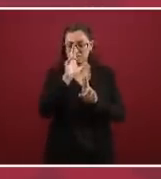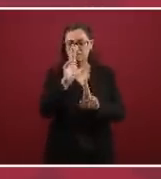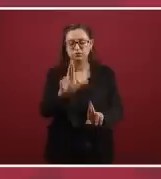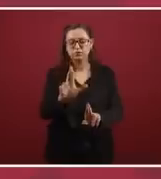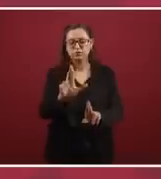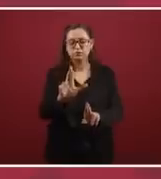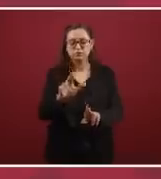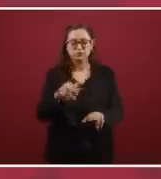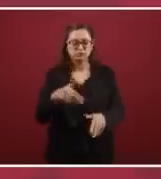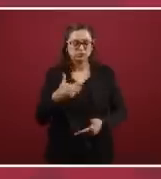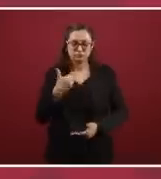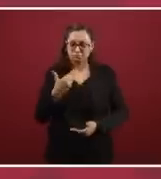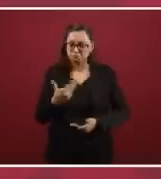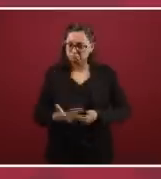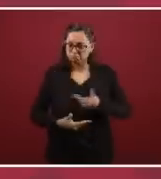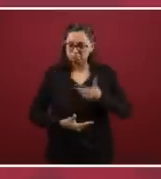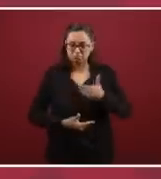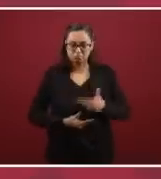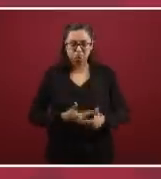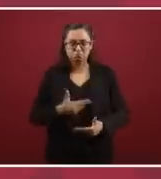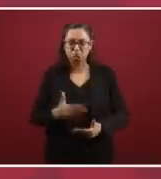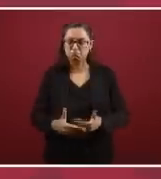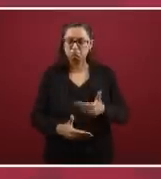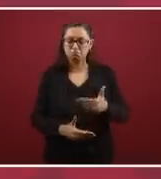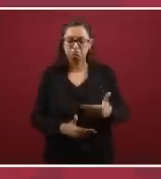y que apliquemos